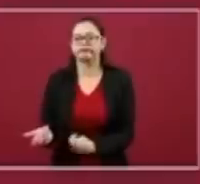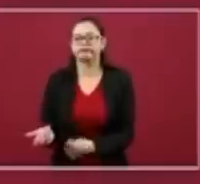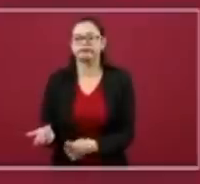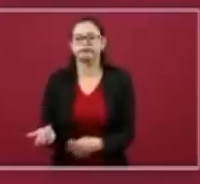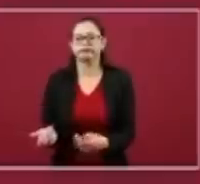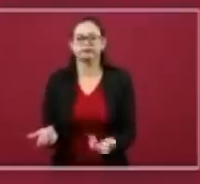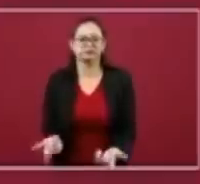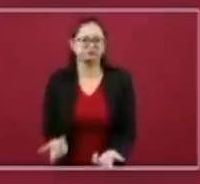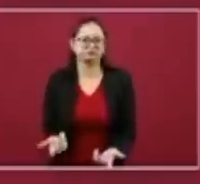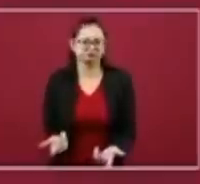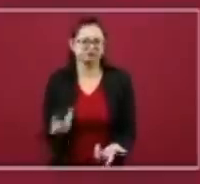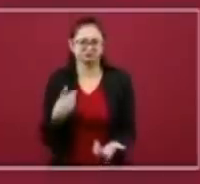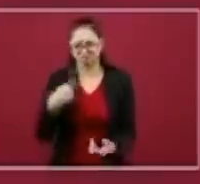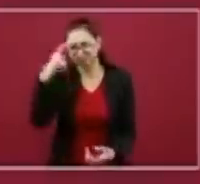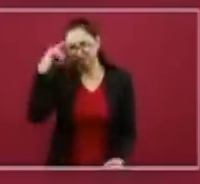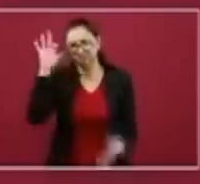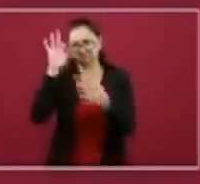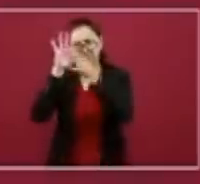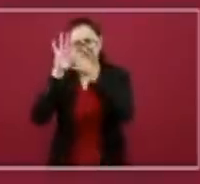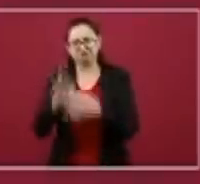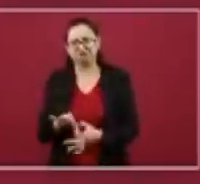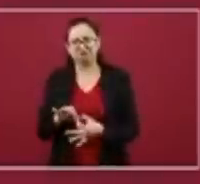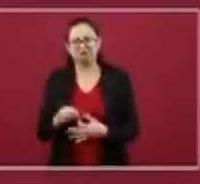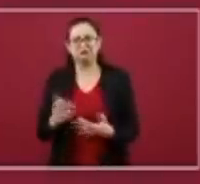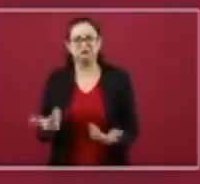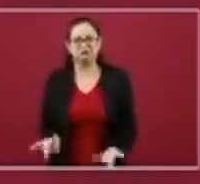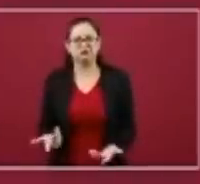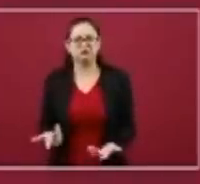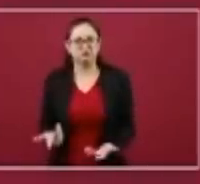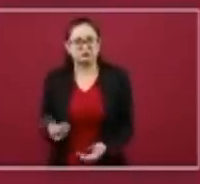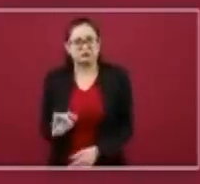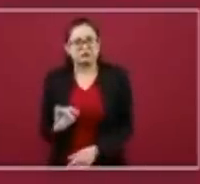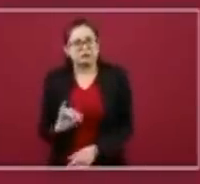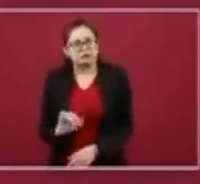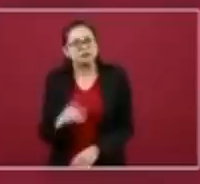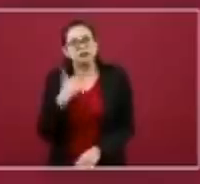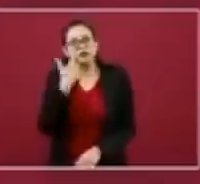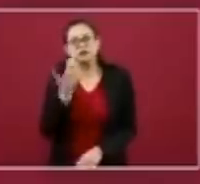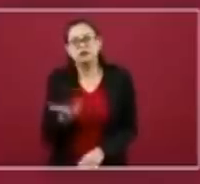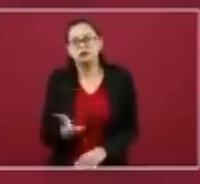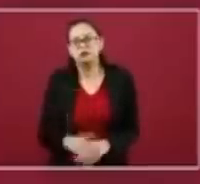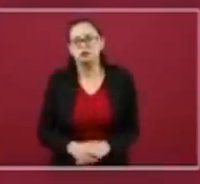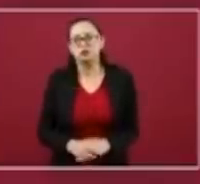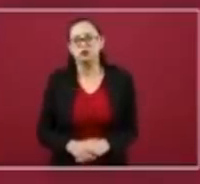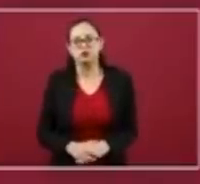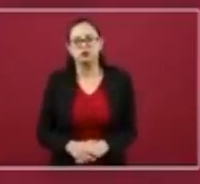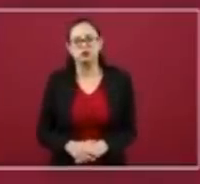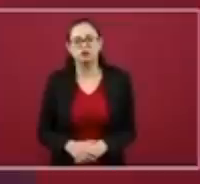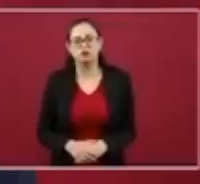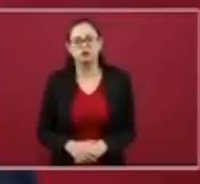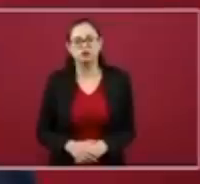pues de manera consecuente, porque están diciendo, nosotros sí queremos, porque